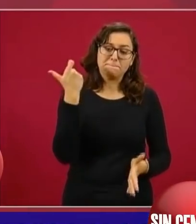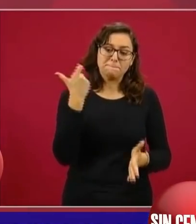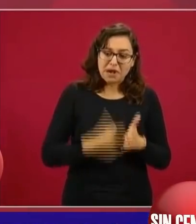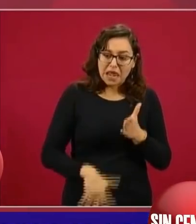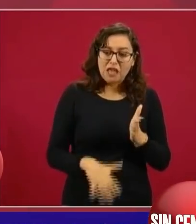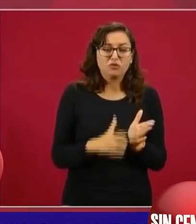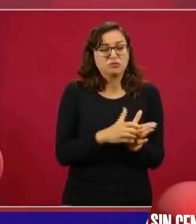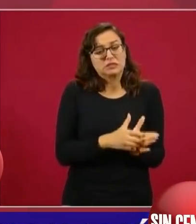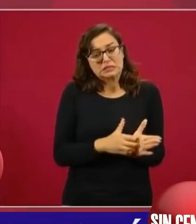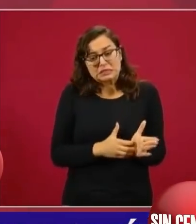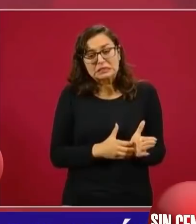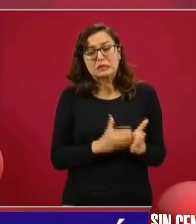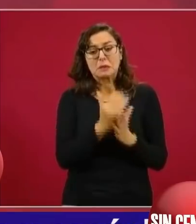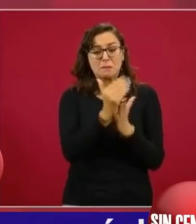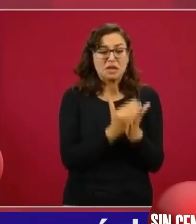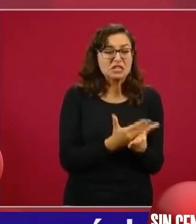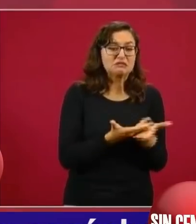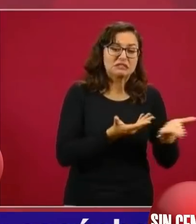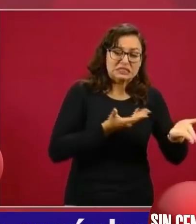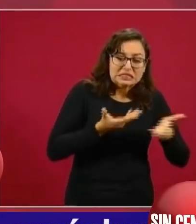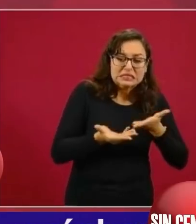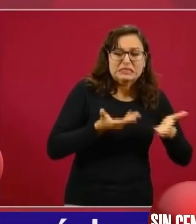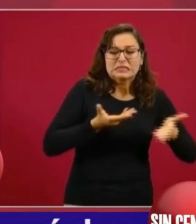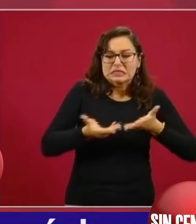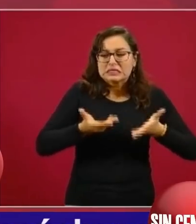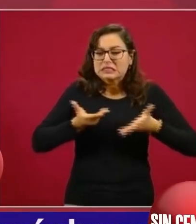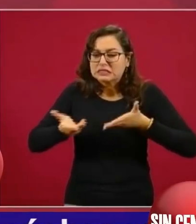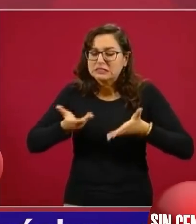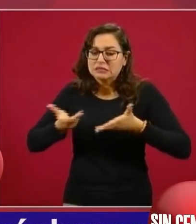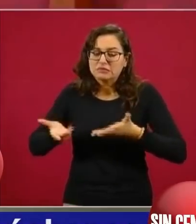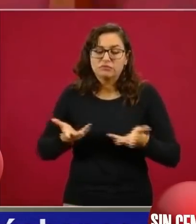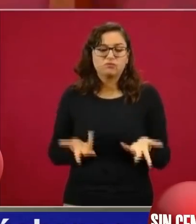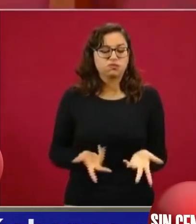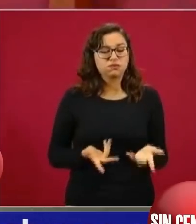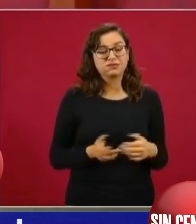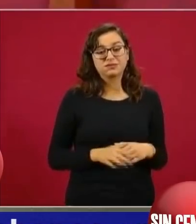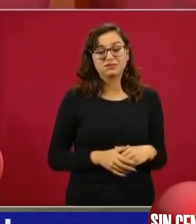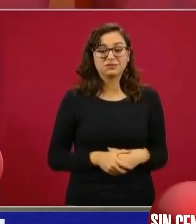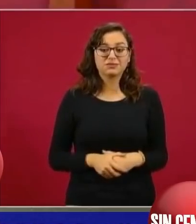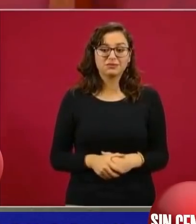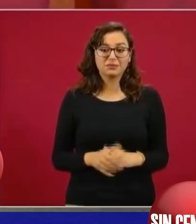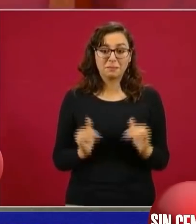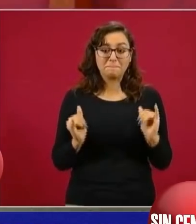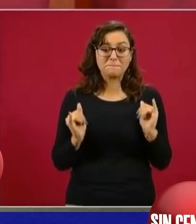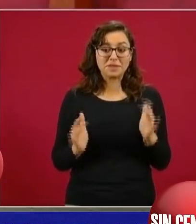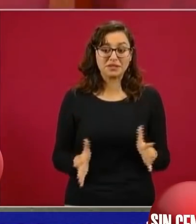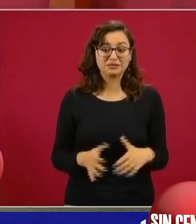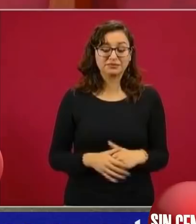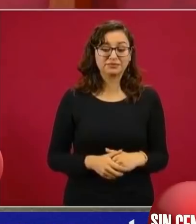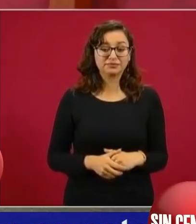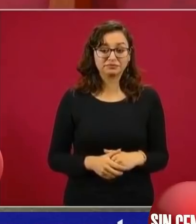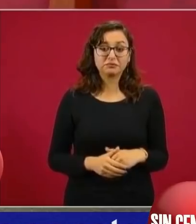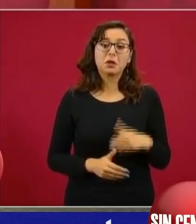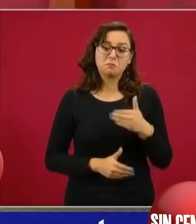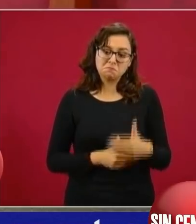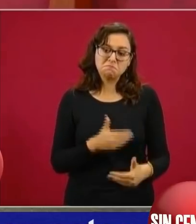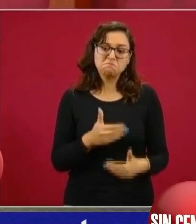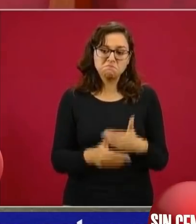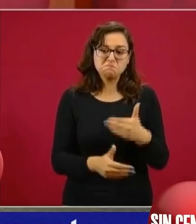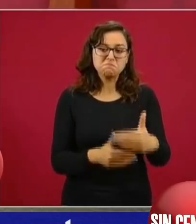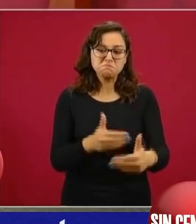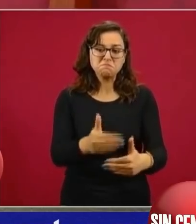ahorrar en negociaciones con estas empresas. Ahí se avanzó.